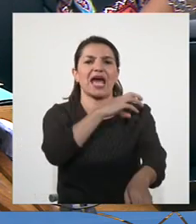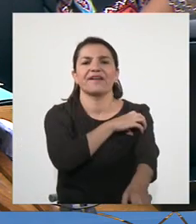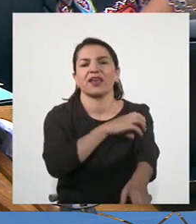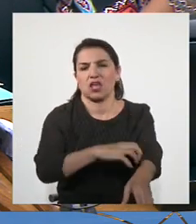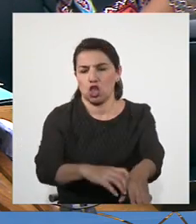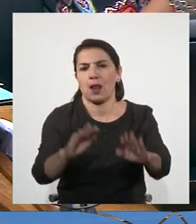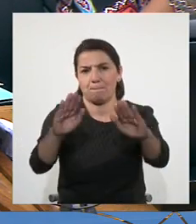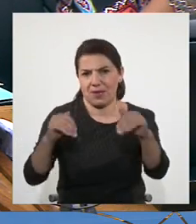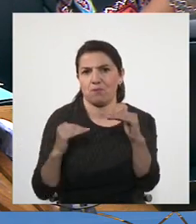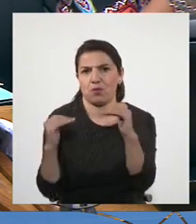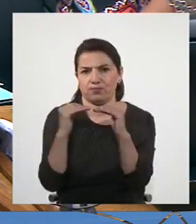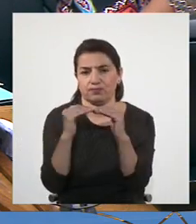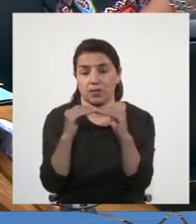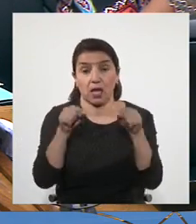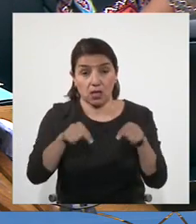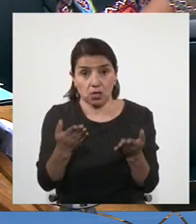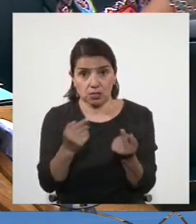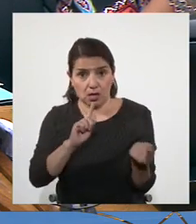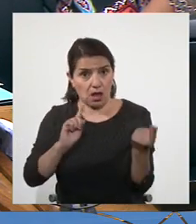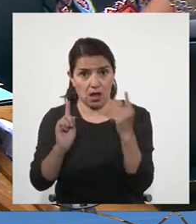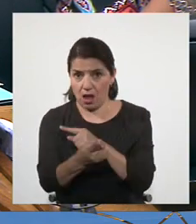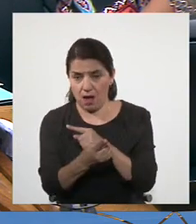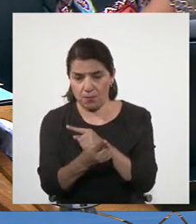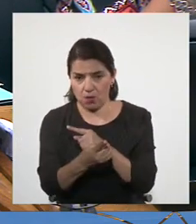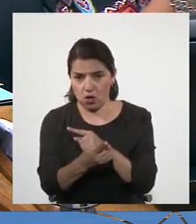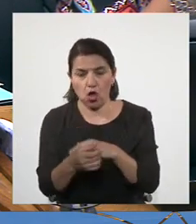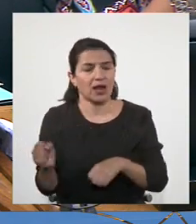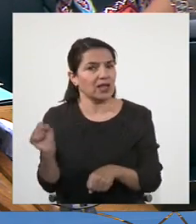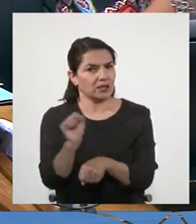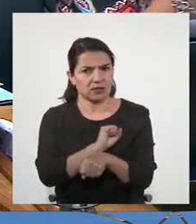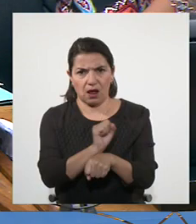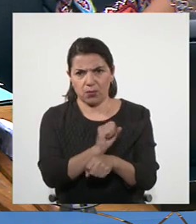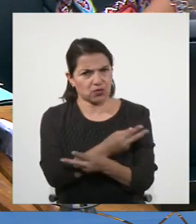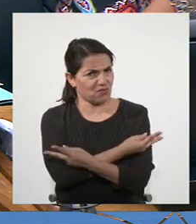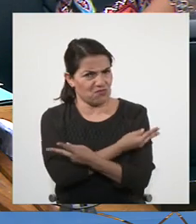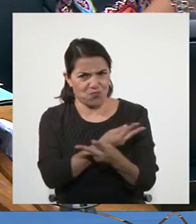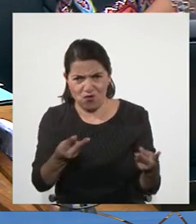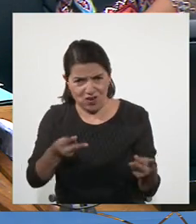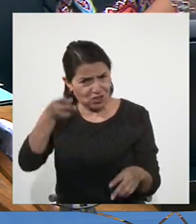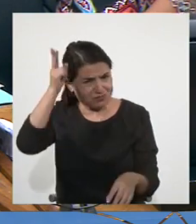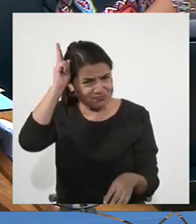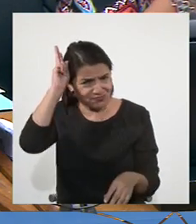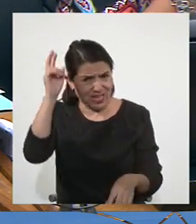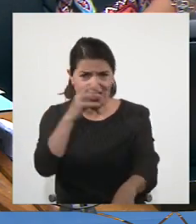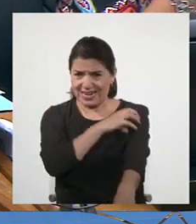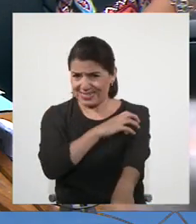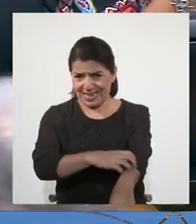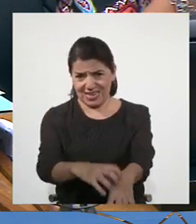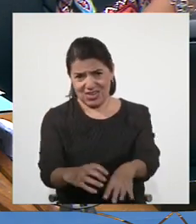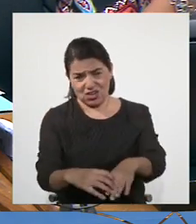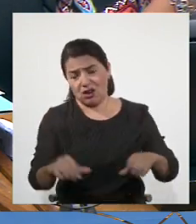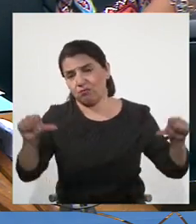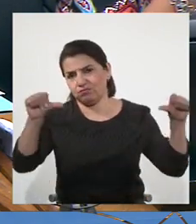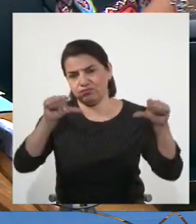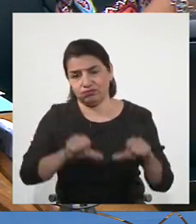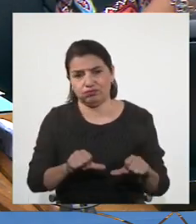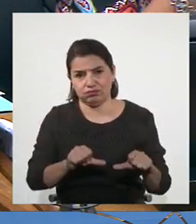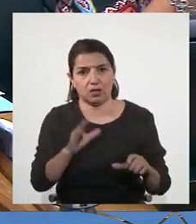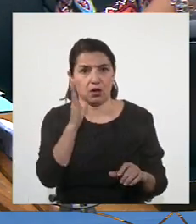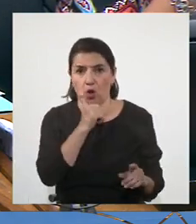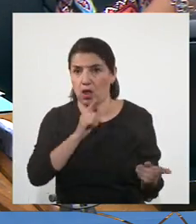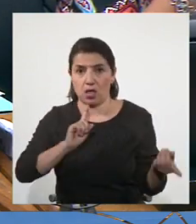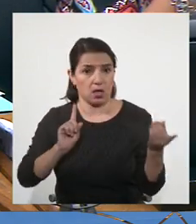el transporte público en regiones está en un grave y progresivo deterioro. Si no alteramos aquello, lo que vamos a tener es una